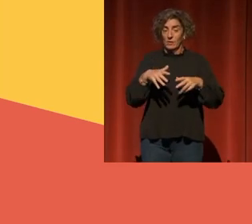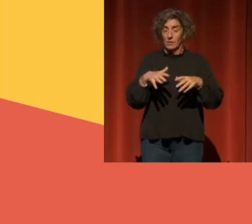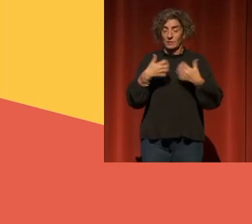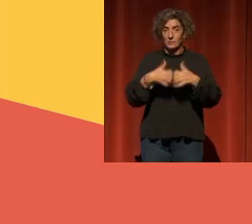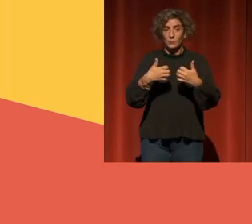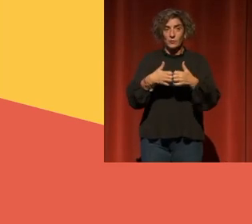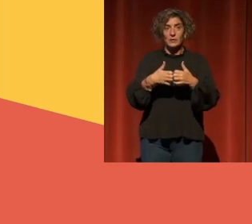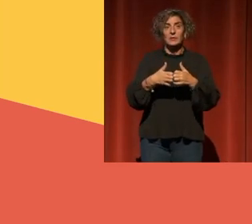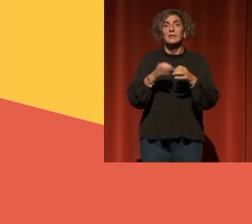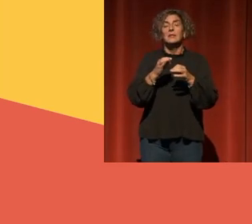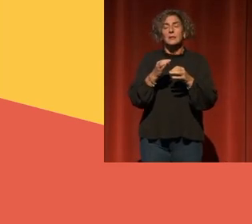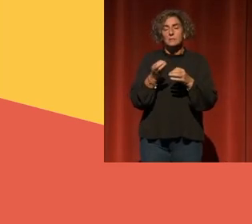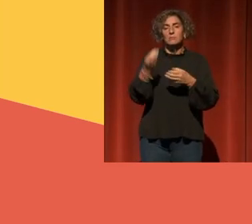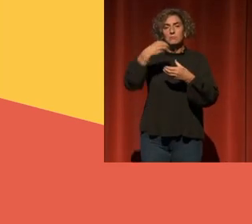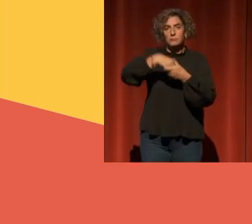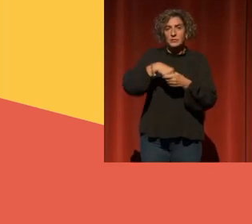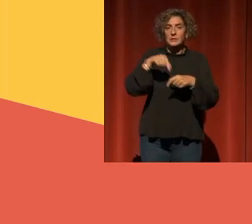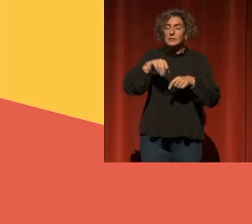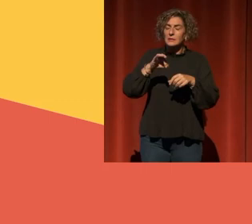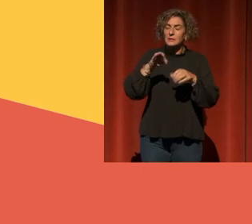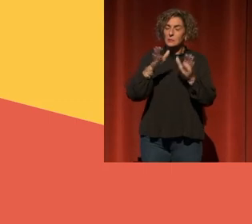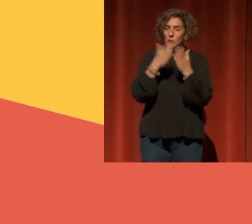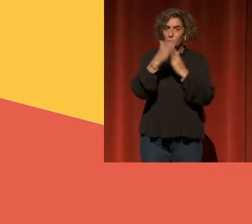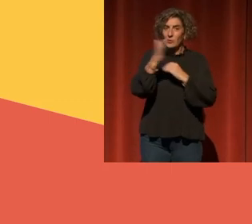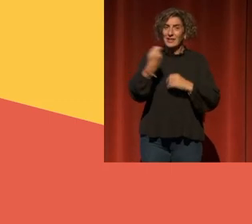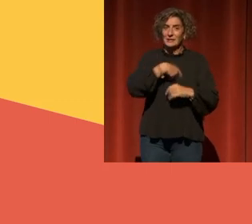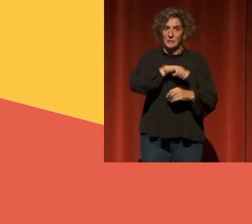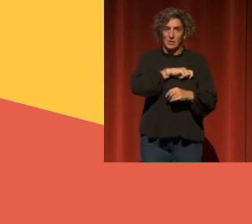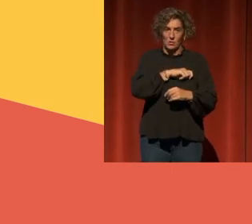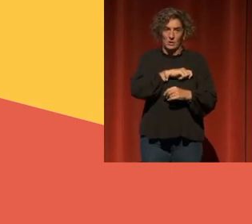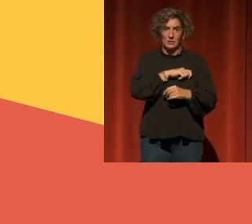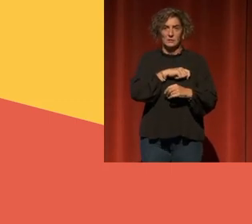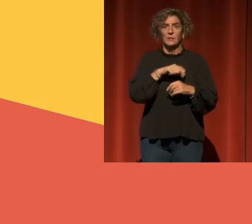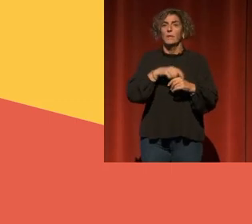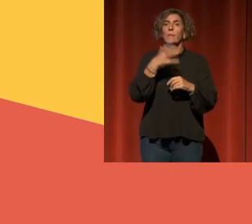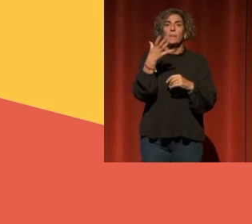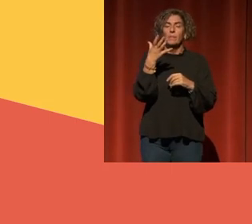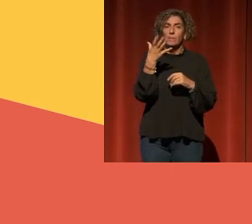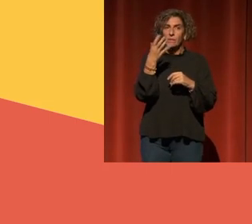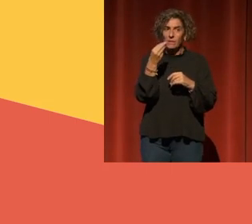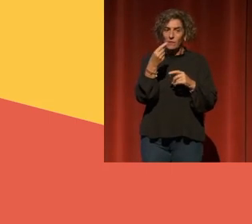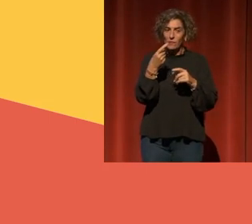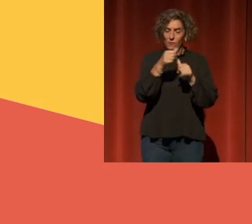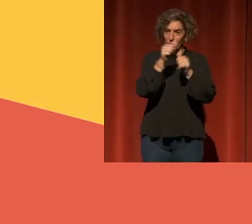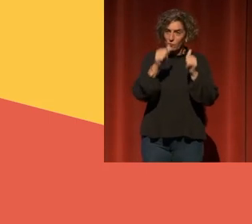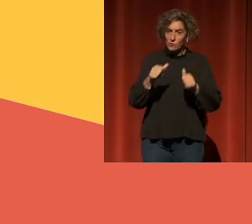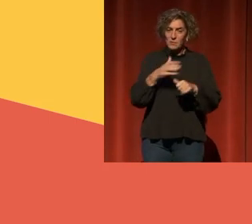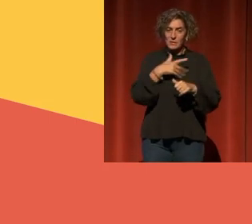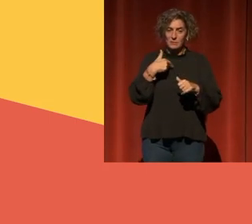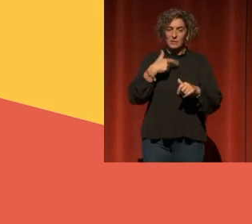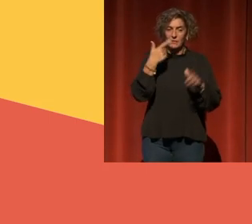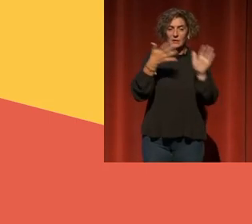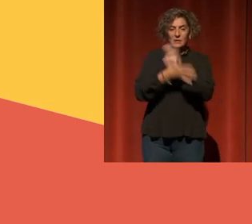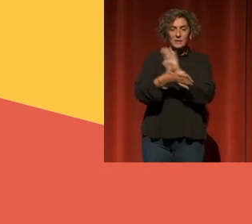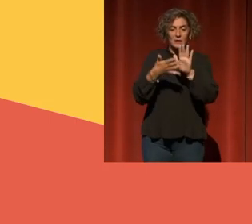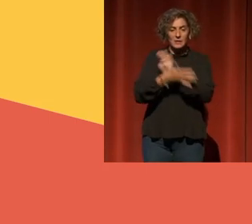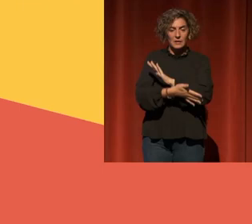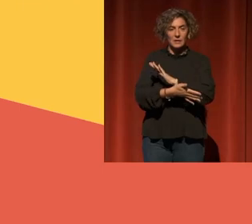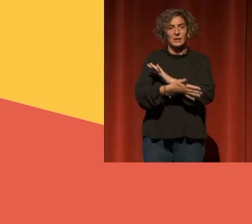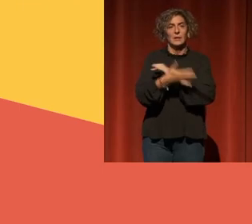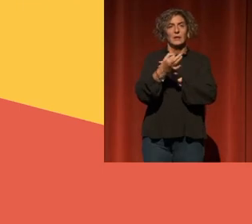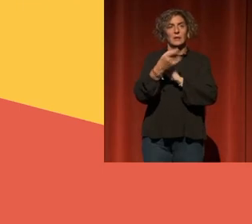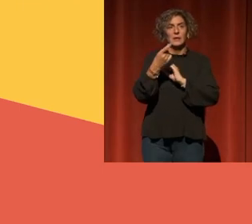bibliotecas públicas españolas pero previamente de forma muy sucinta me gustaría comentar algunos ejes